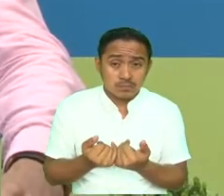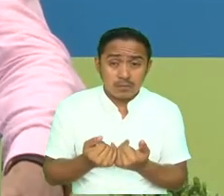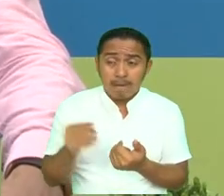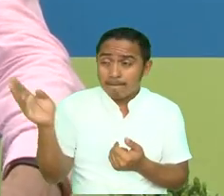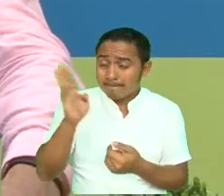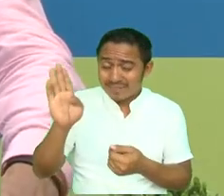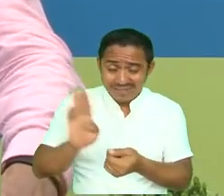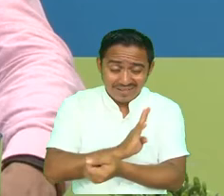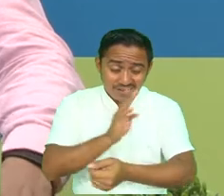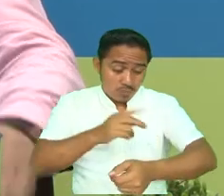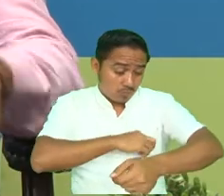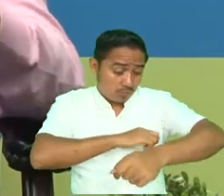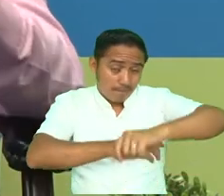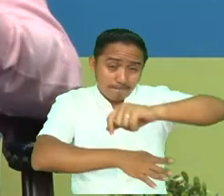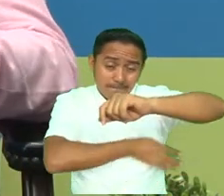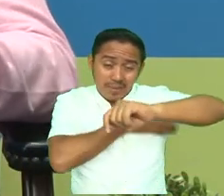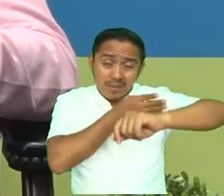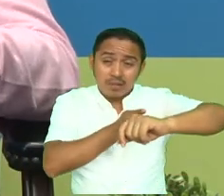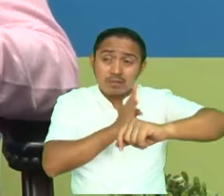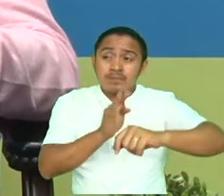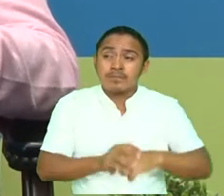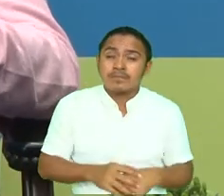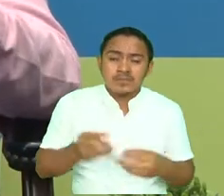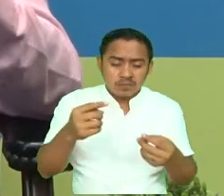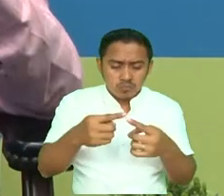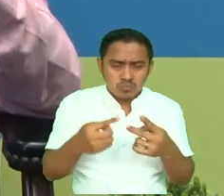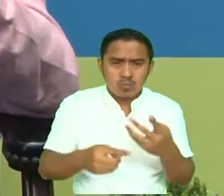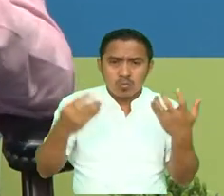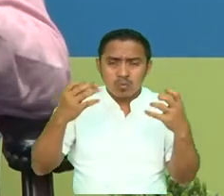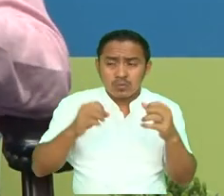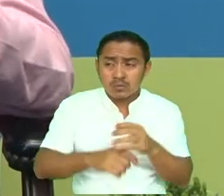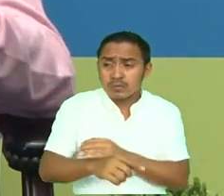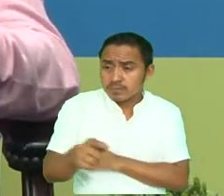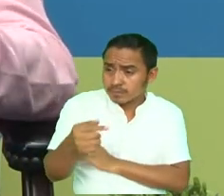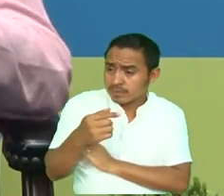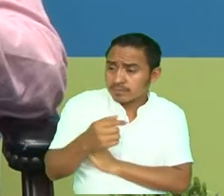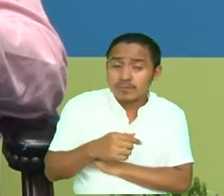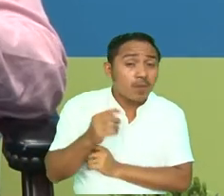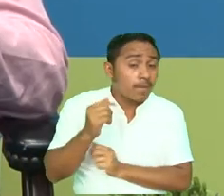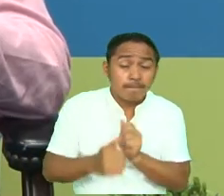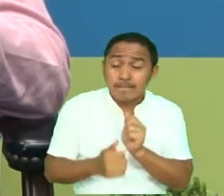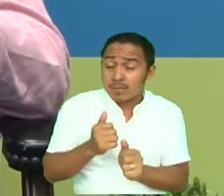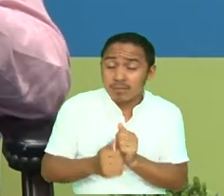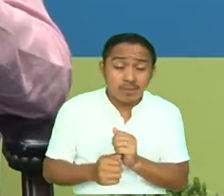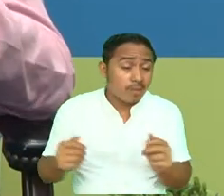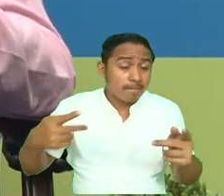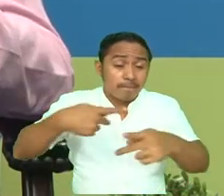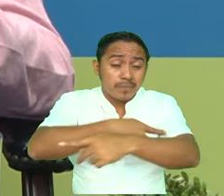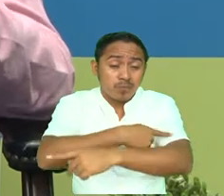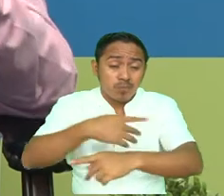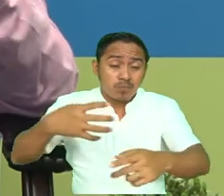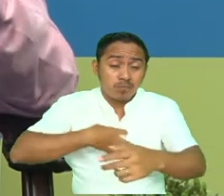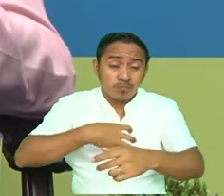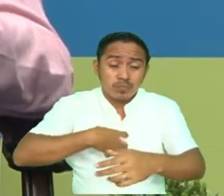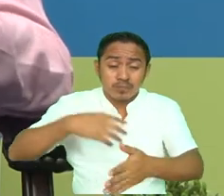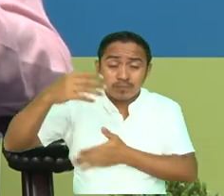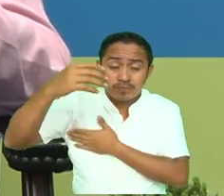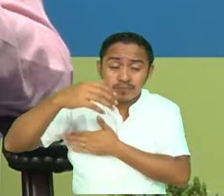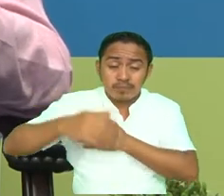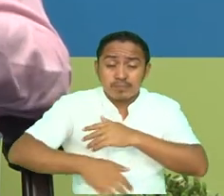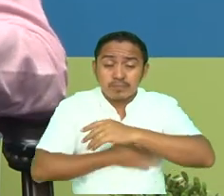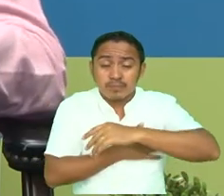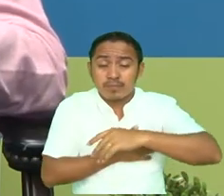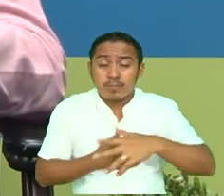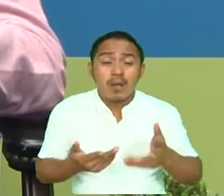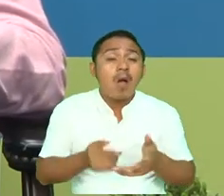axilas. Pero ocupan una gran mezcla de sustancias que puede causar mayor daño a los pacientes, causando infecciones, ya sea bacterianas o